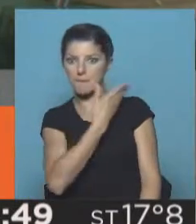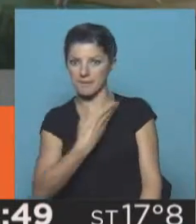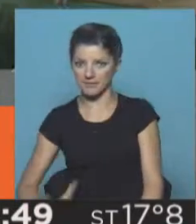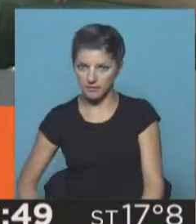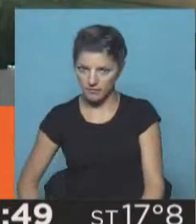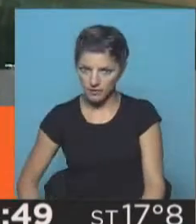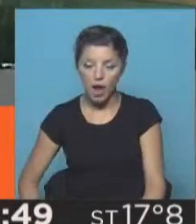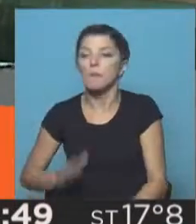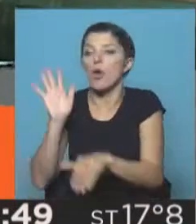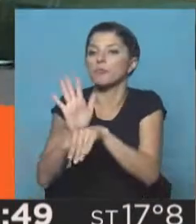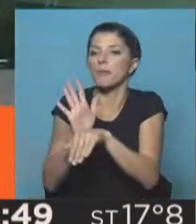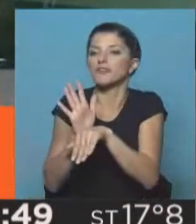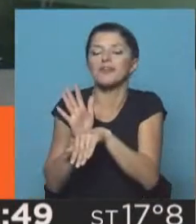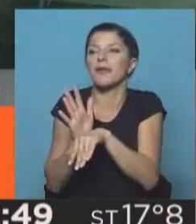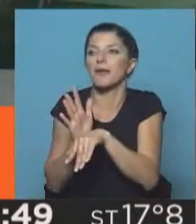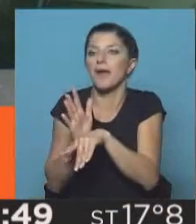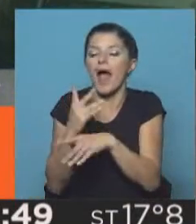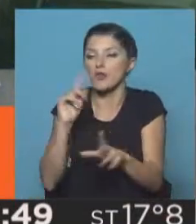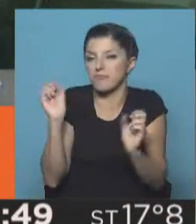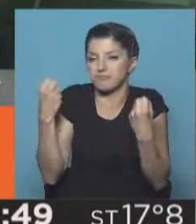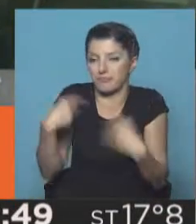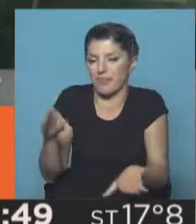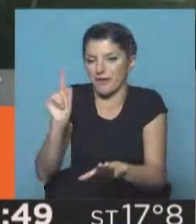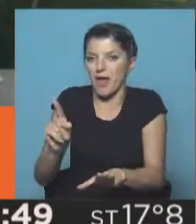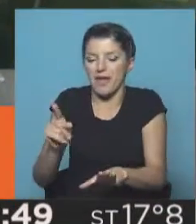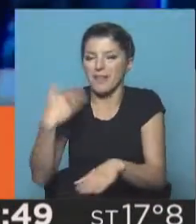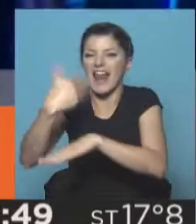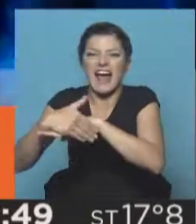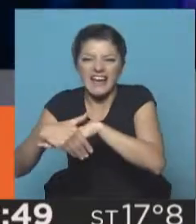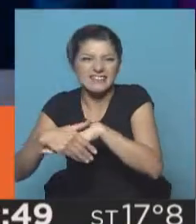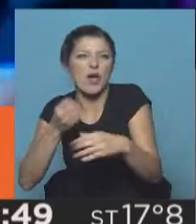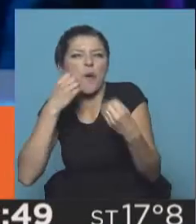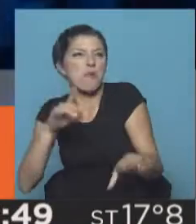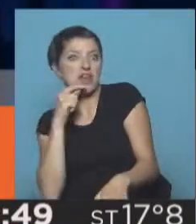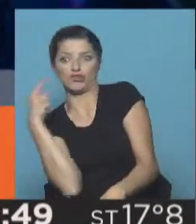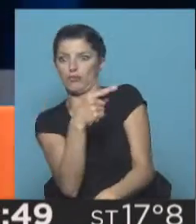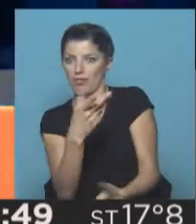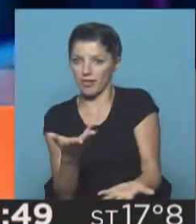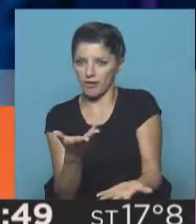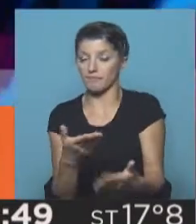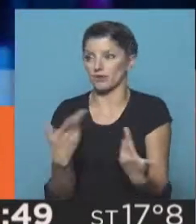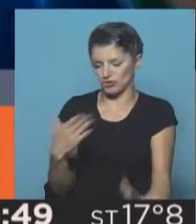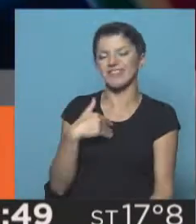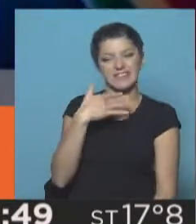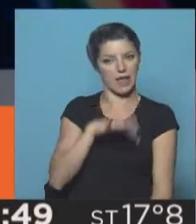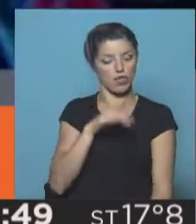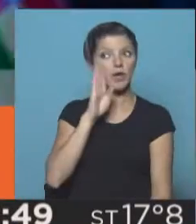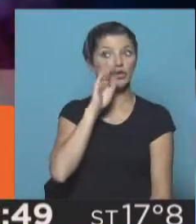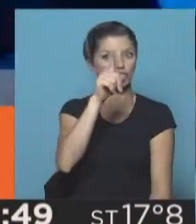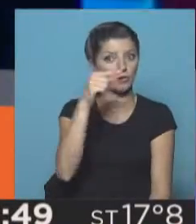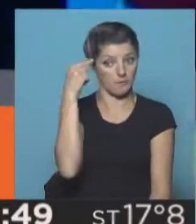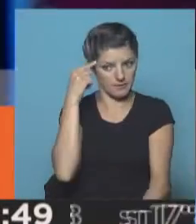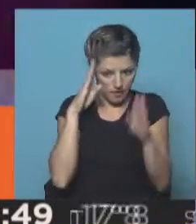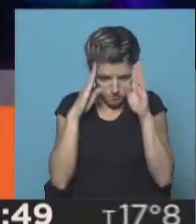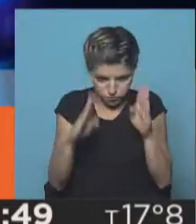callejeros. Duterte, sí. Claro. Entonces, en ese contexto, yo entiendo para Estados Unidos asegurar una América Latina